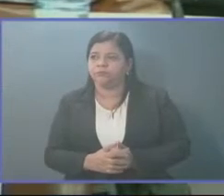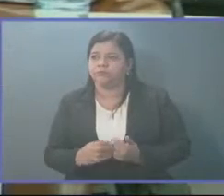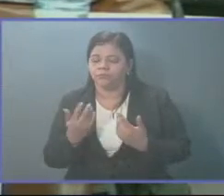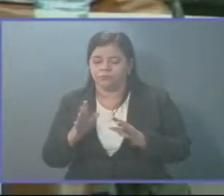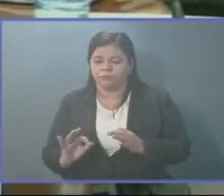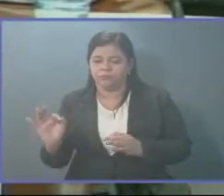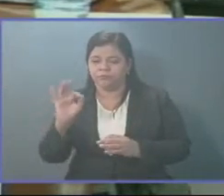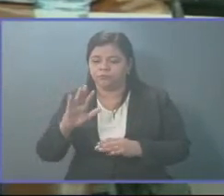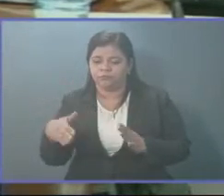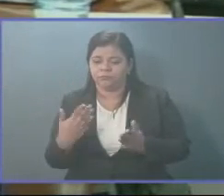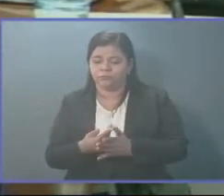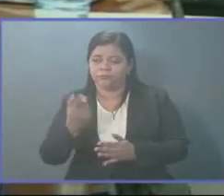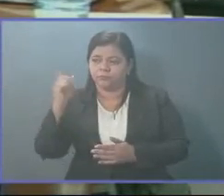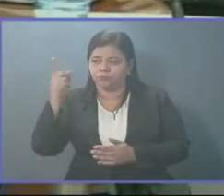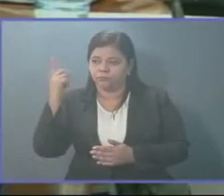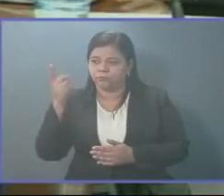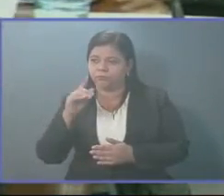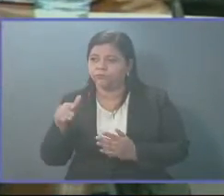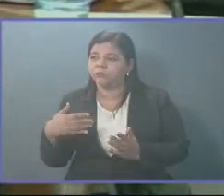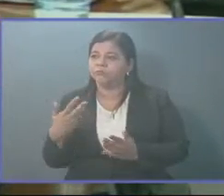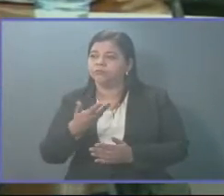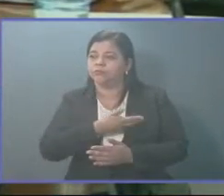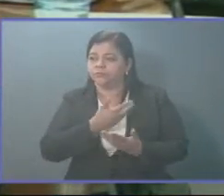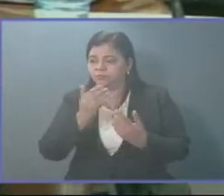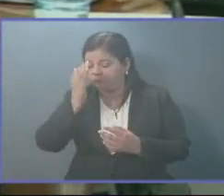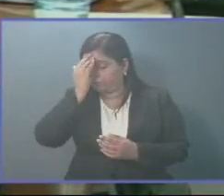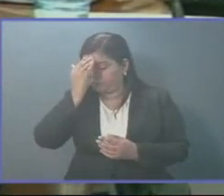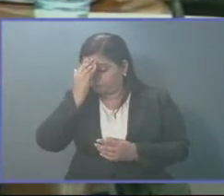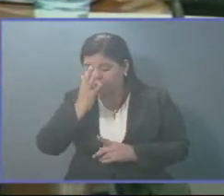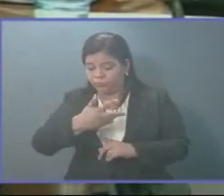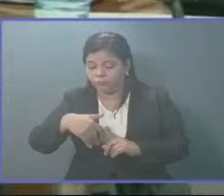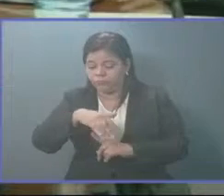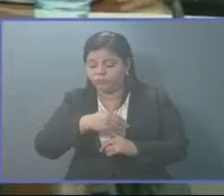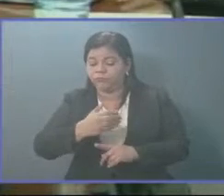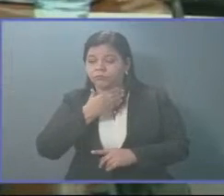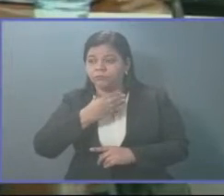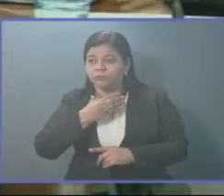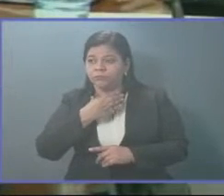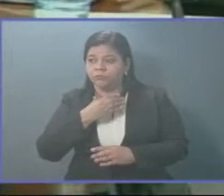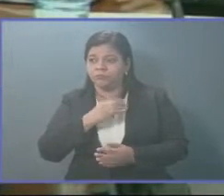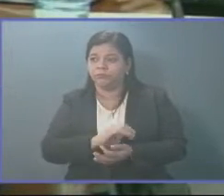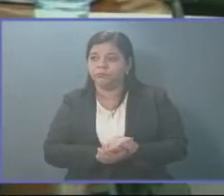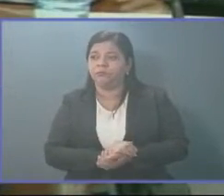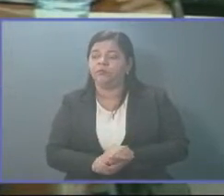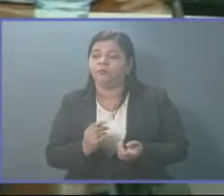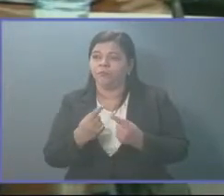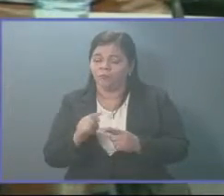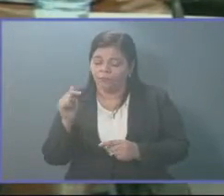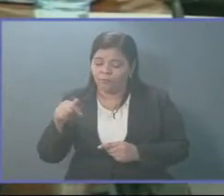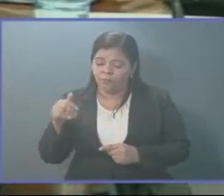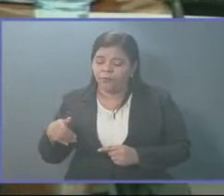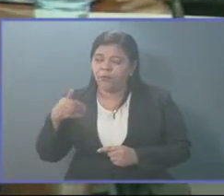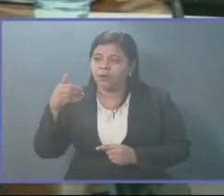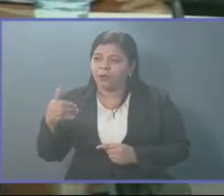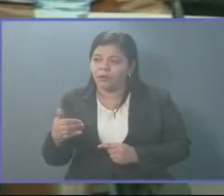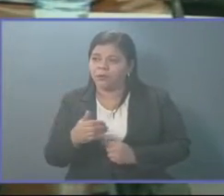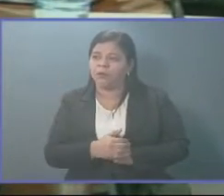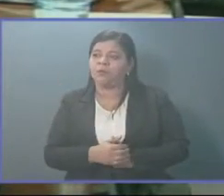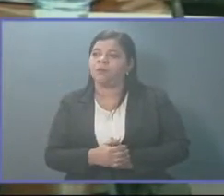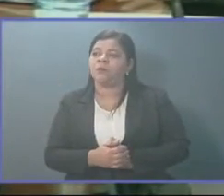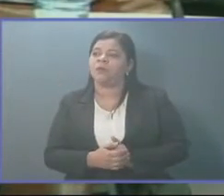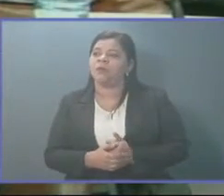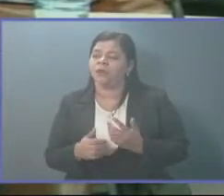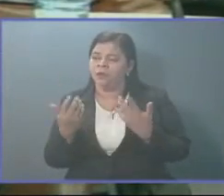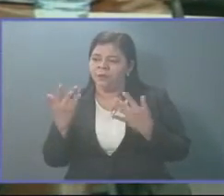mejor para los maestros, ya que sabemos que tienen una situación bastante complicada, sobre todo por este año